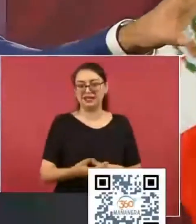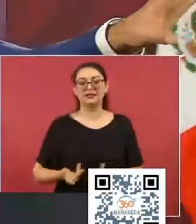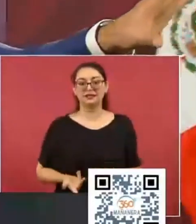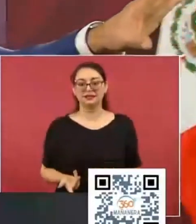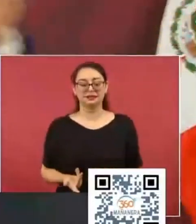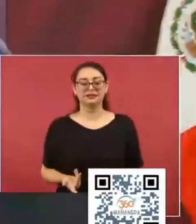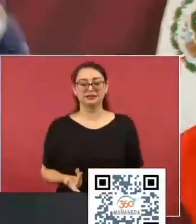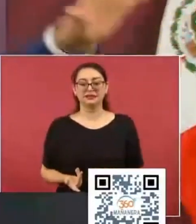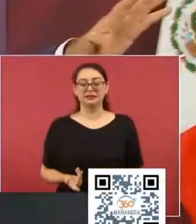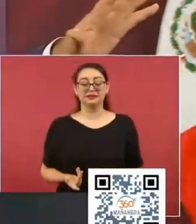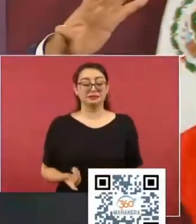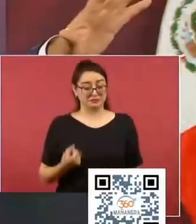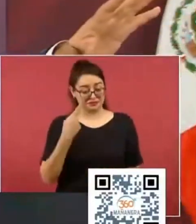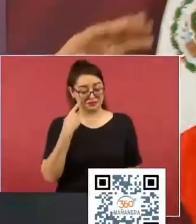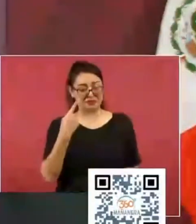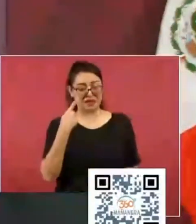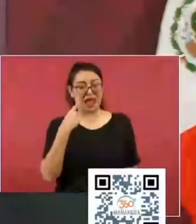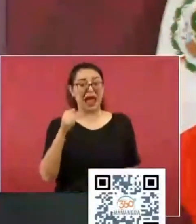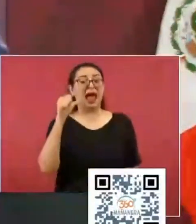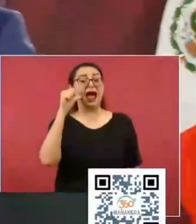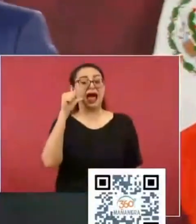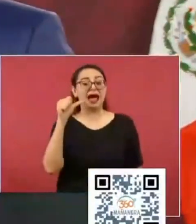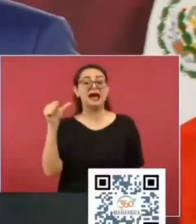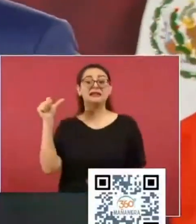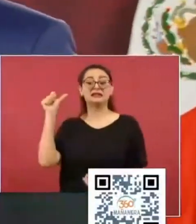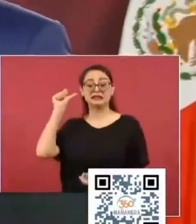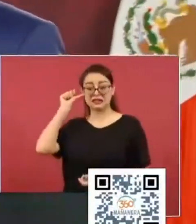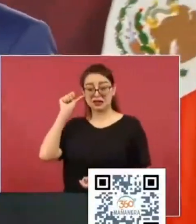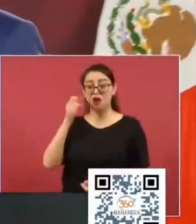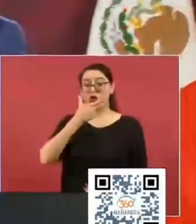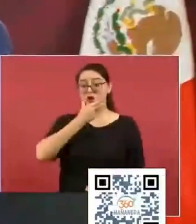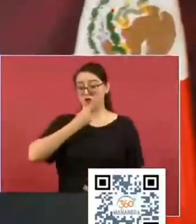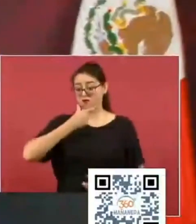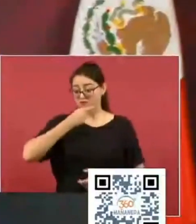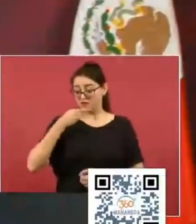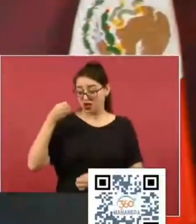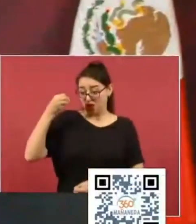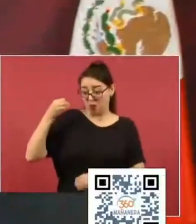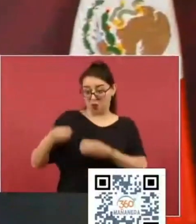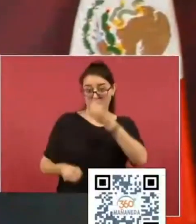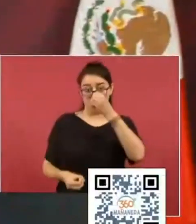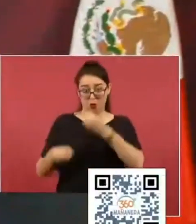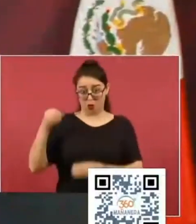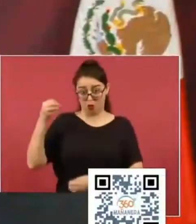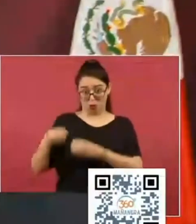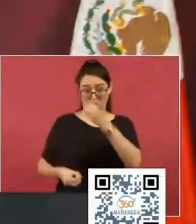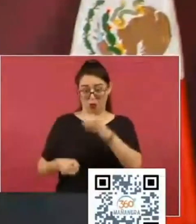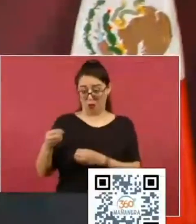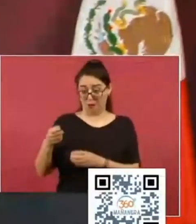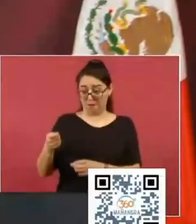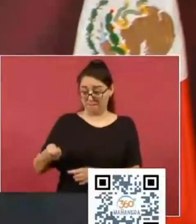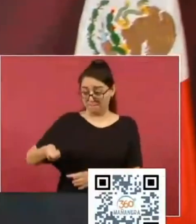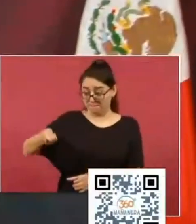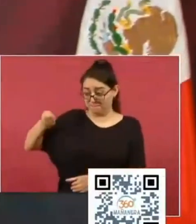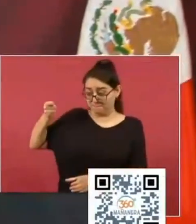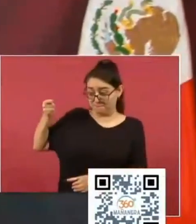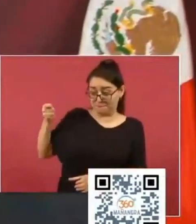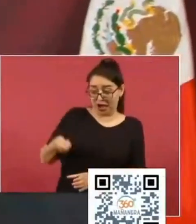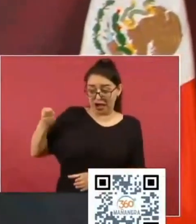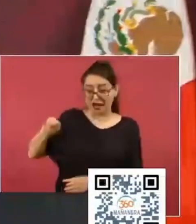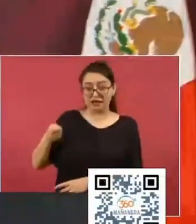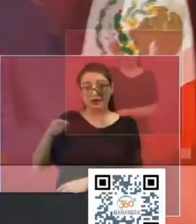fueron localizadas estas personas y justo cuando se hablaba de este tema varios compañeros reporteros lanzaban preguntas al aire sobre todo